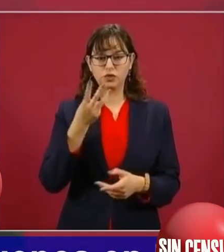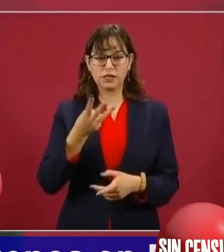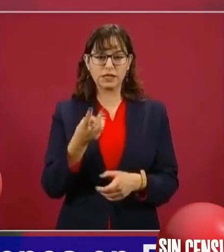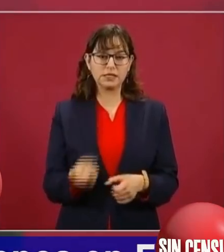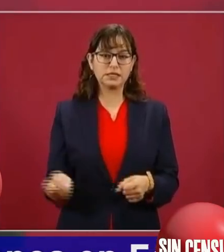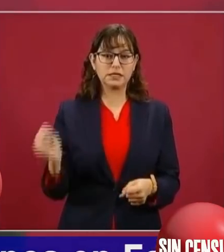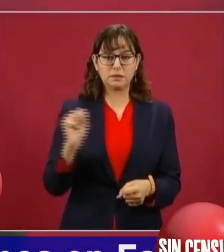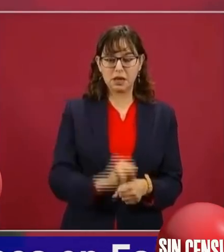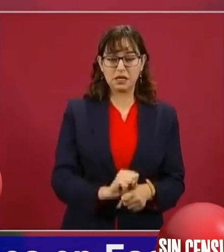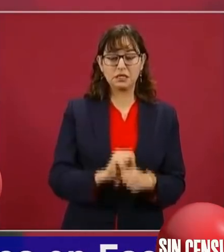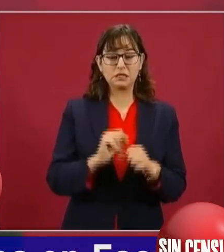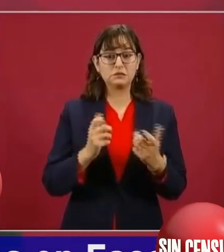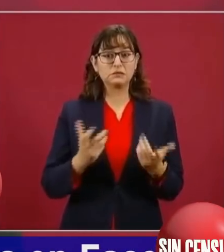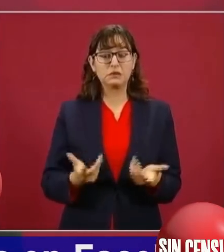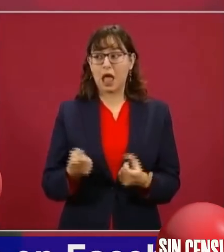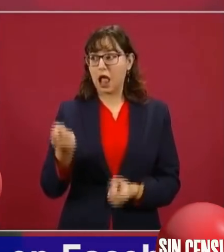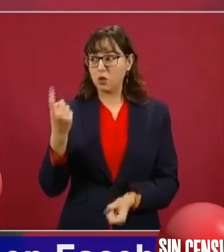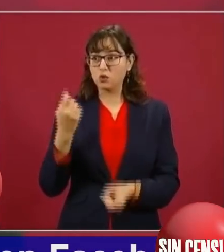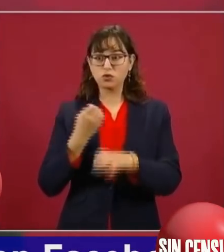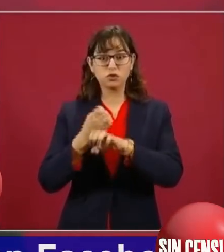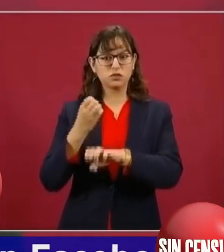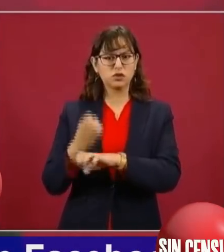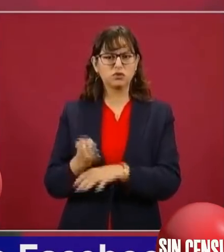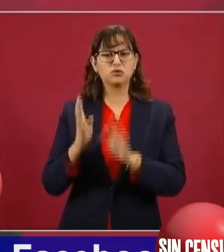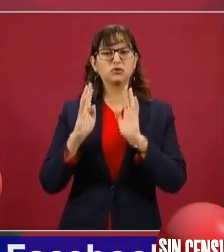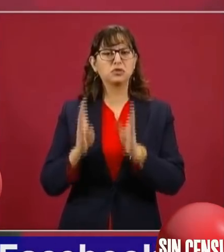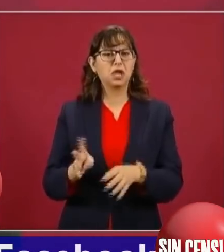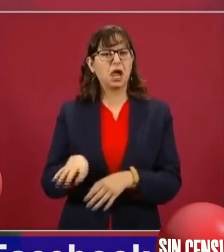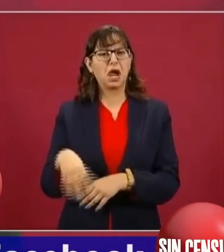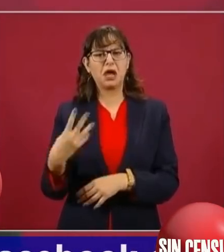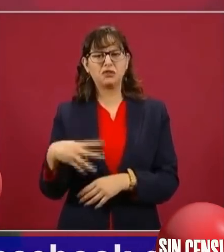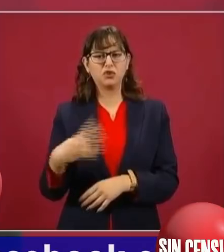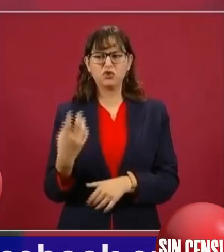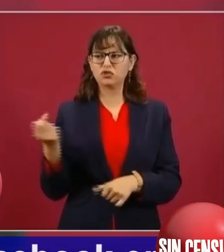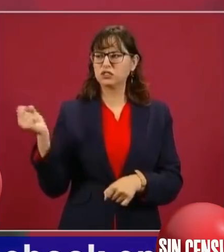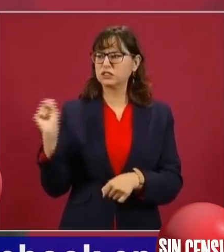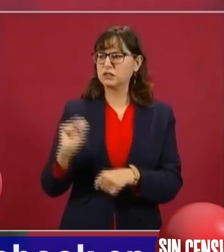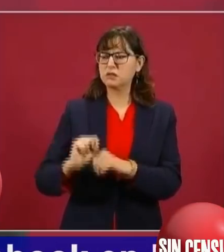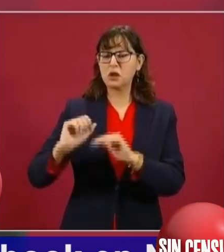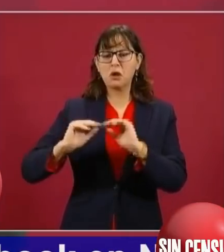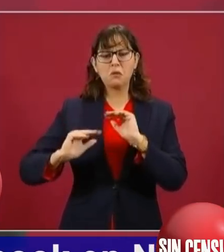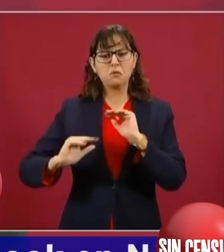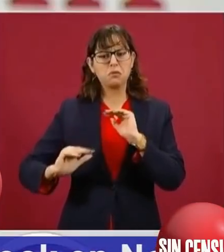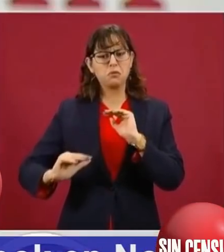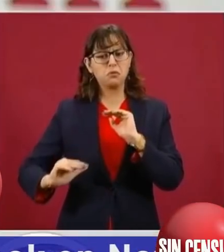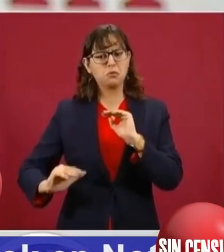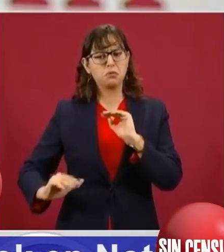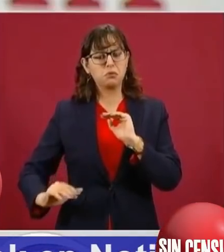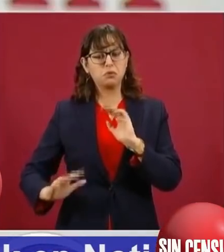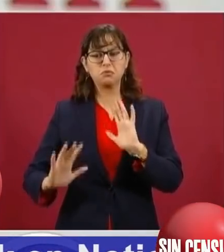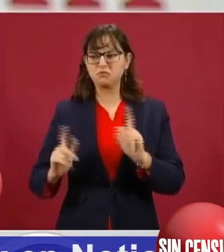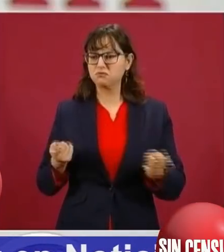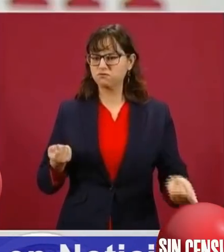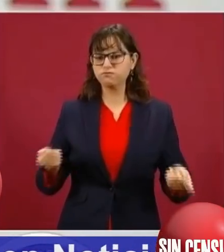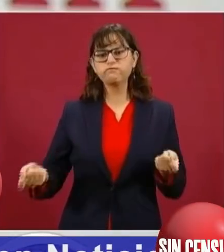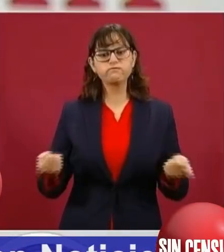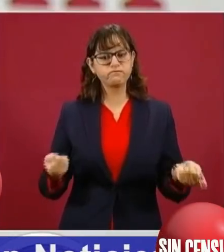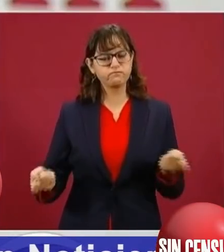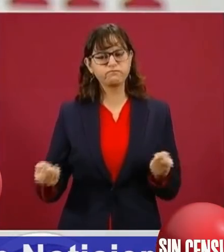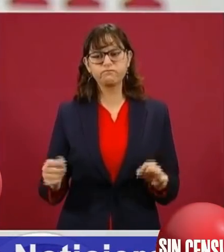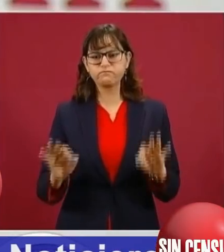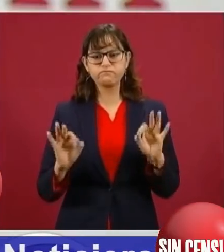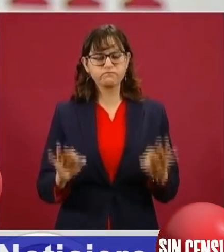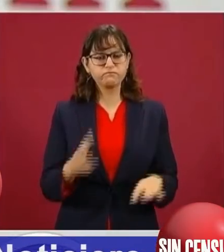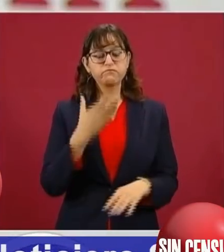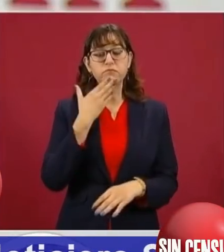semanas, en algunas incluso 14 semanas ya de reducción, que se encuentran en una avanzada fase de control. Y siempre